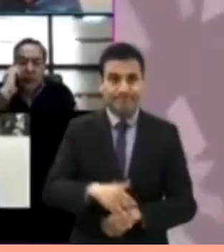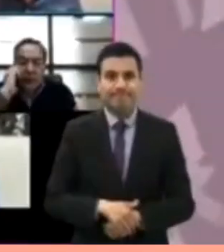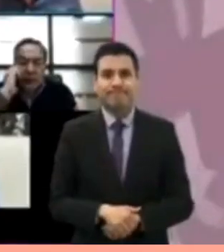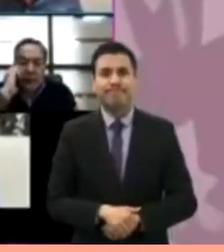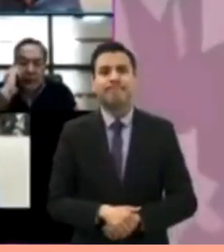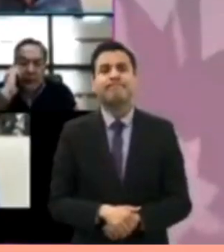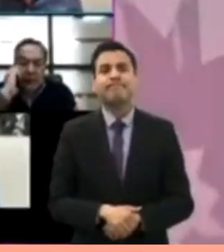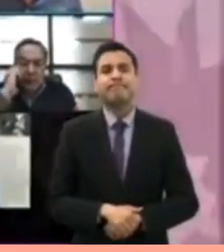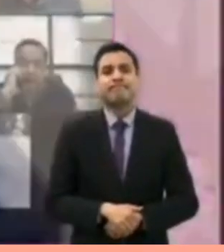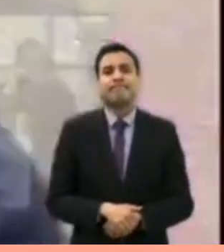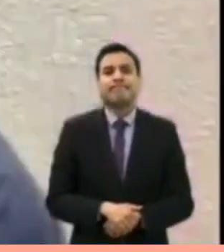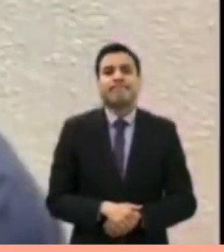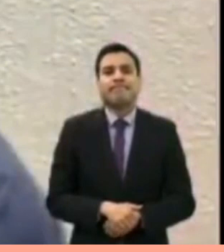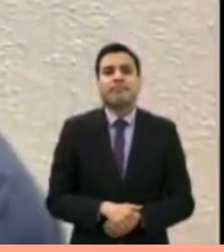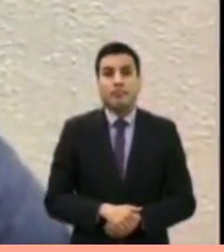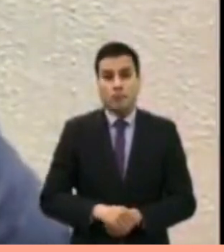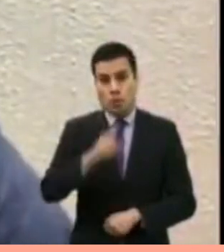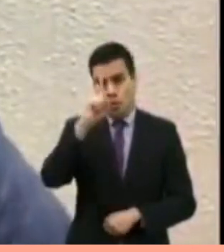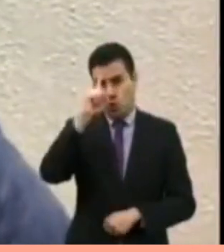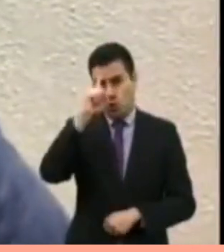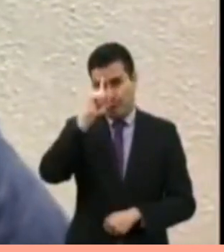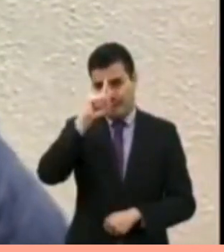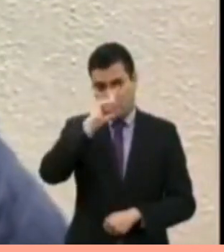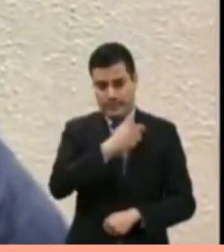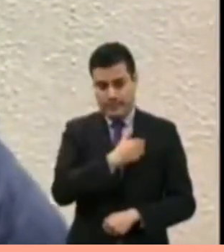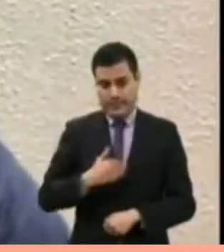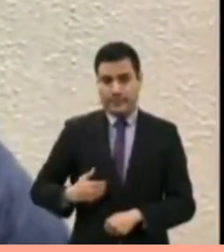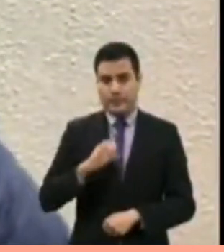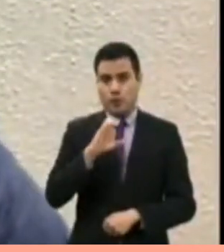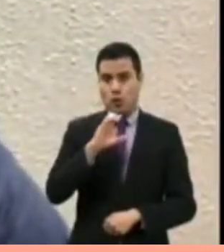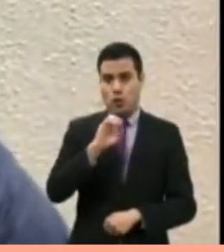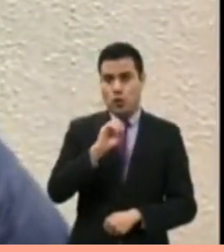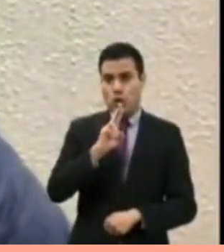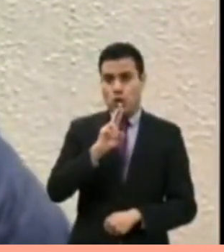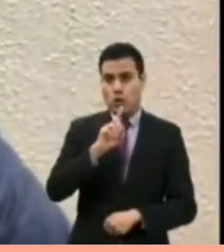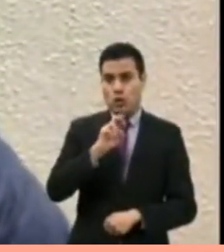¿Qué es el consejero presidente Lorenzo Córdoba?